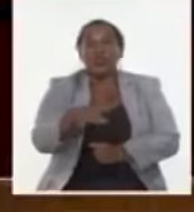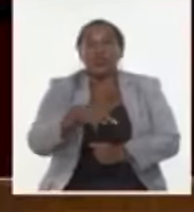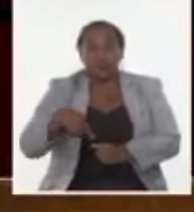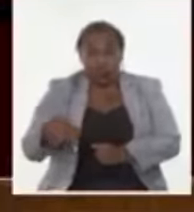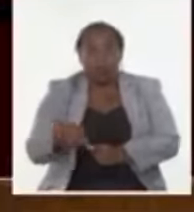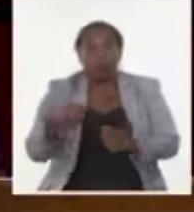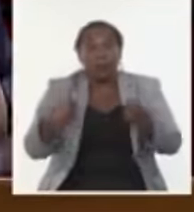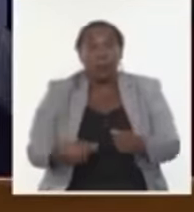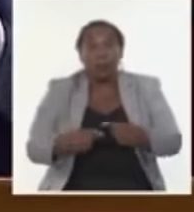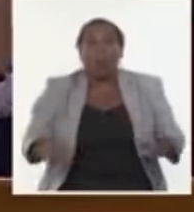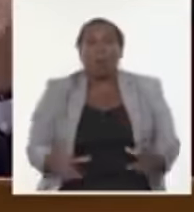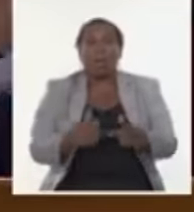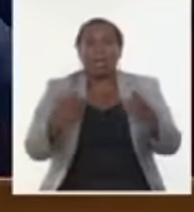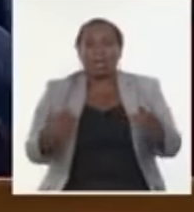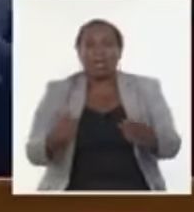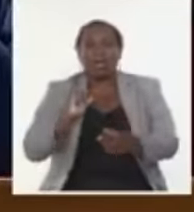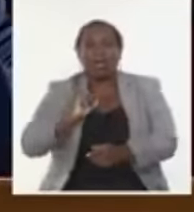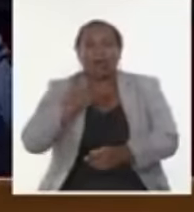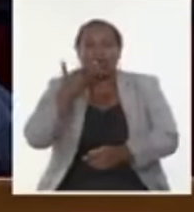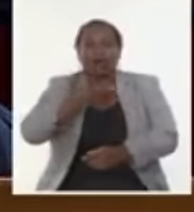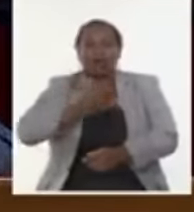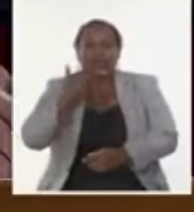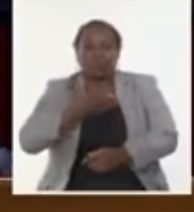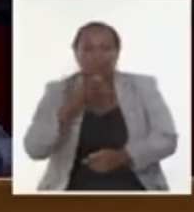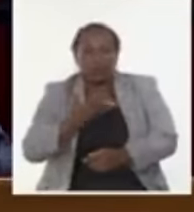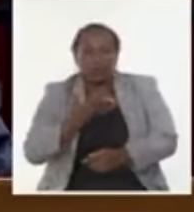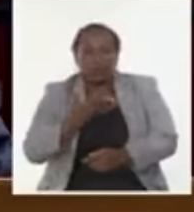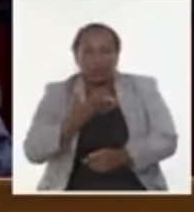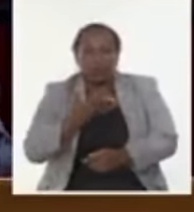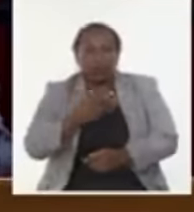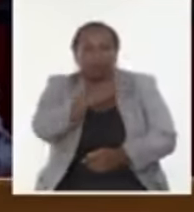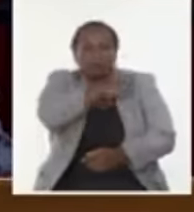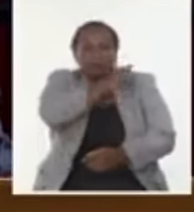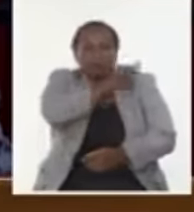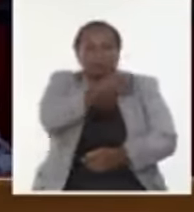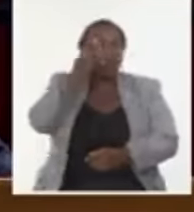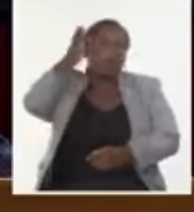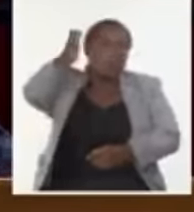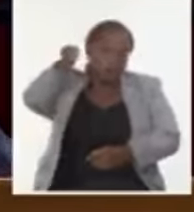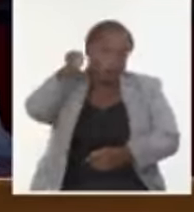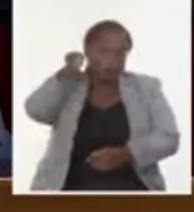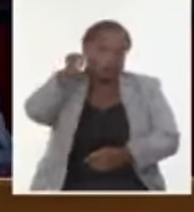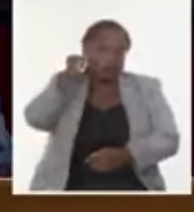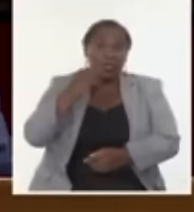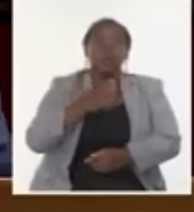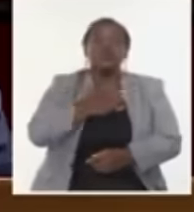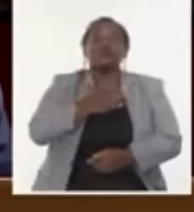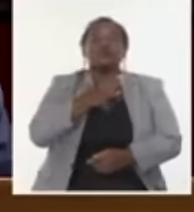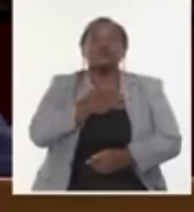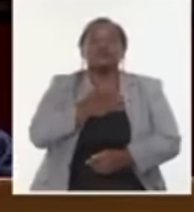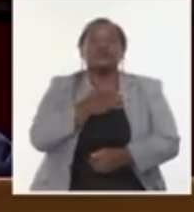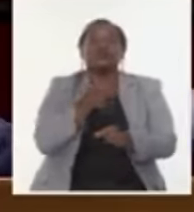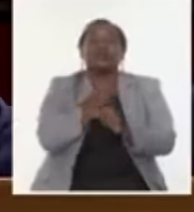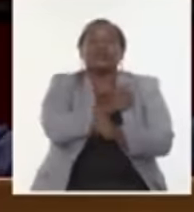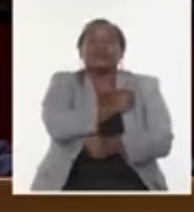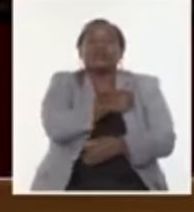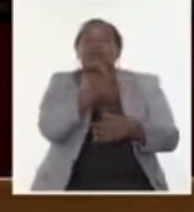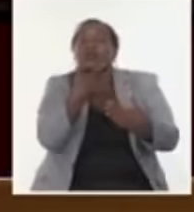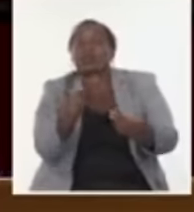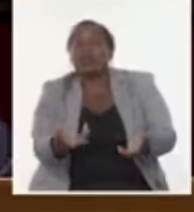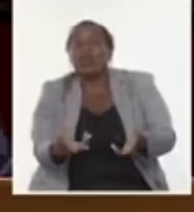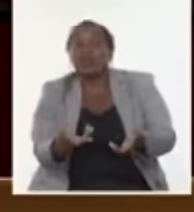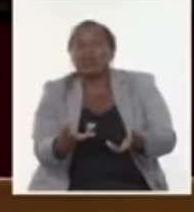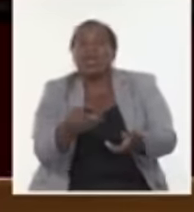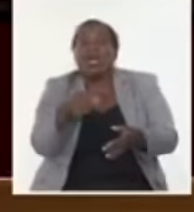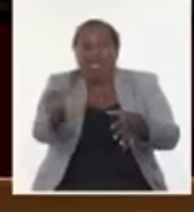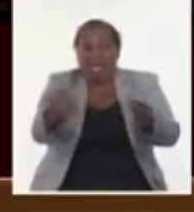práctica este concepto de general de ejército, partiendo del hecho de que nosotros lo que queremos es sumar. ¿Y cuántas veces han